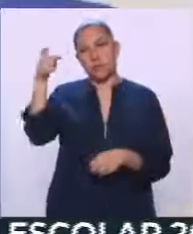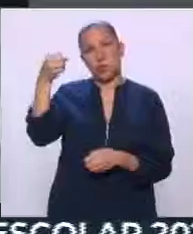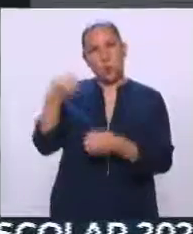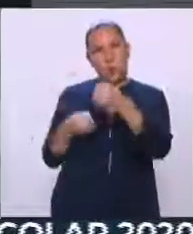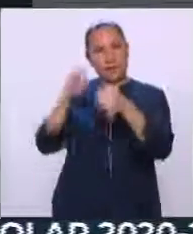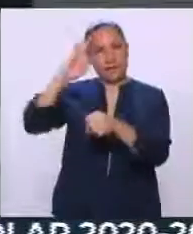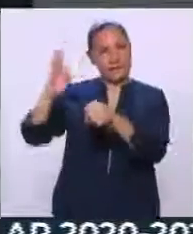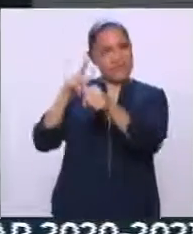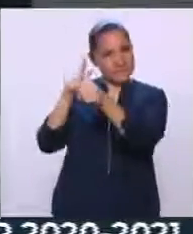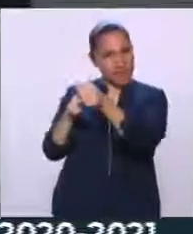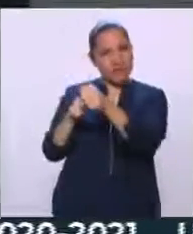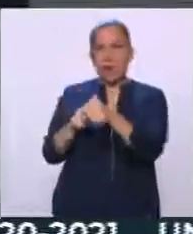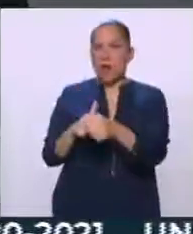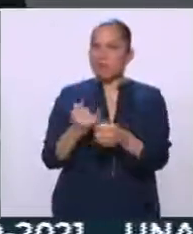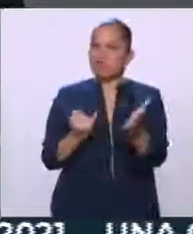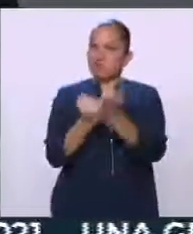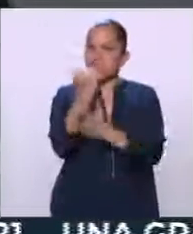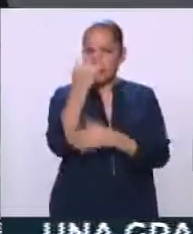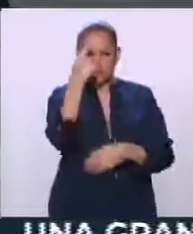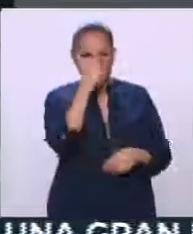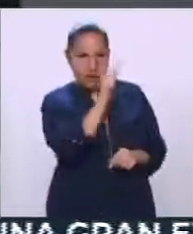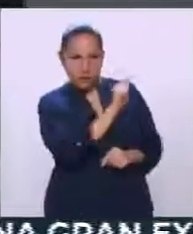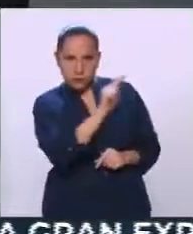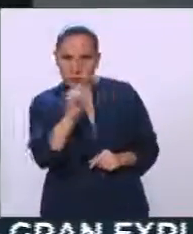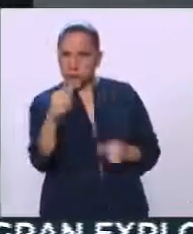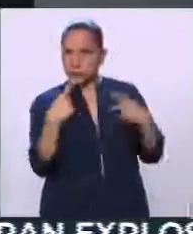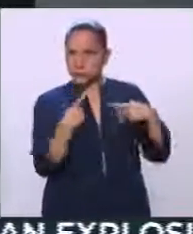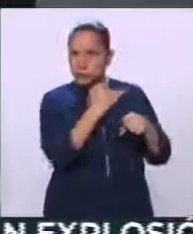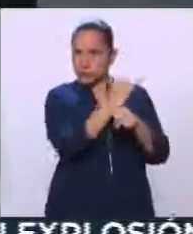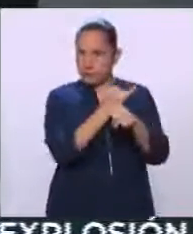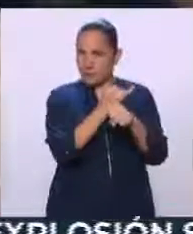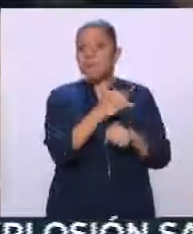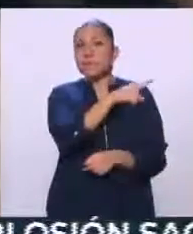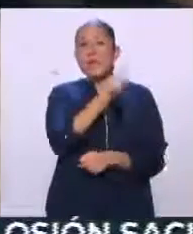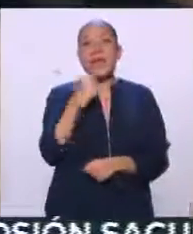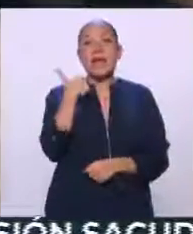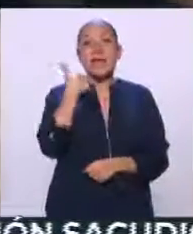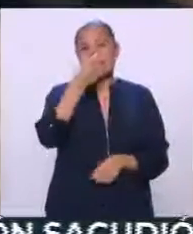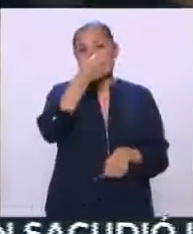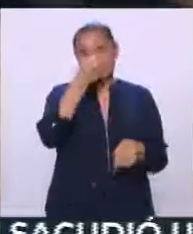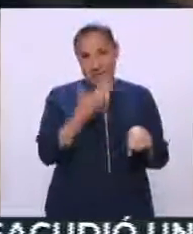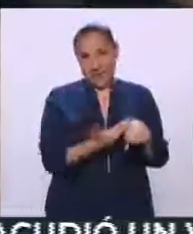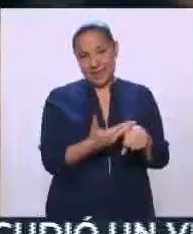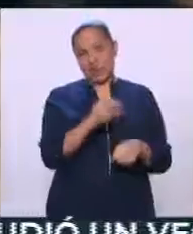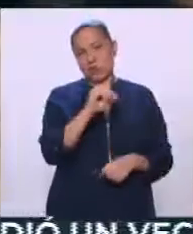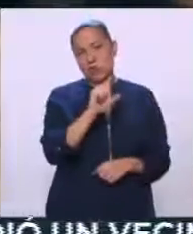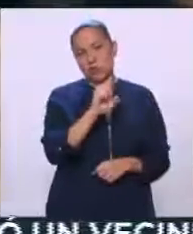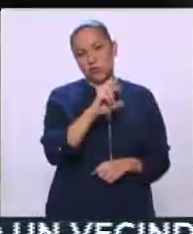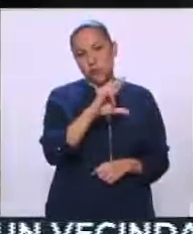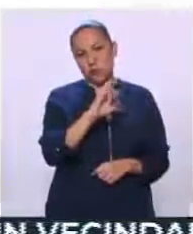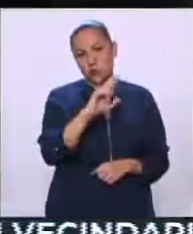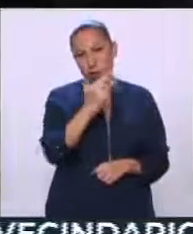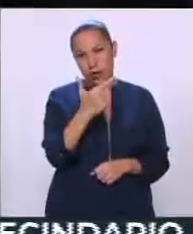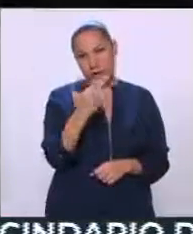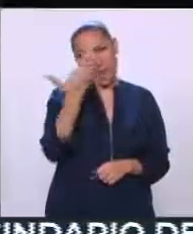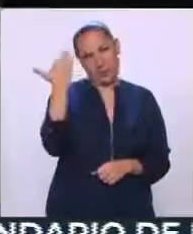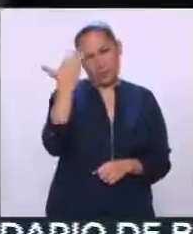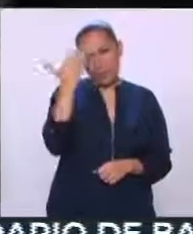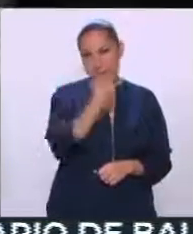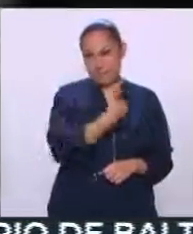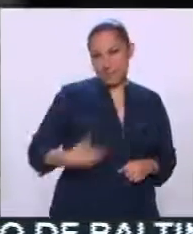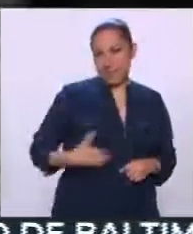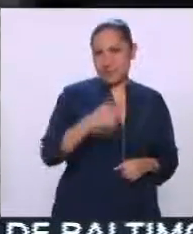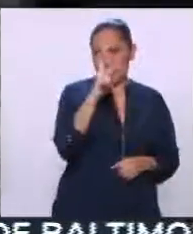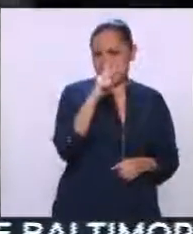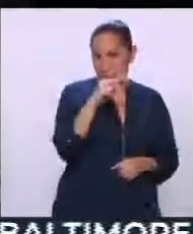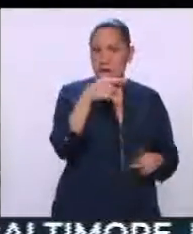aprehensión. Se trata de personal cercano al secretario de Gobernación durante el sexenio de Enrique Peña Nieto, Miguel Ángel Osorio Chong. El